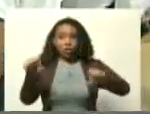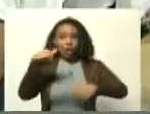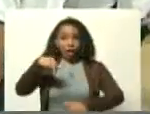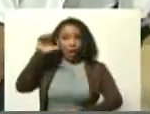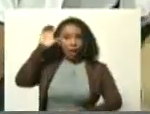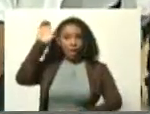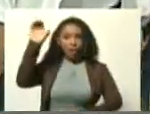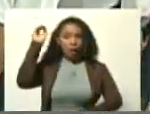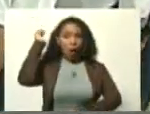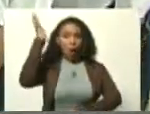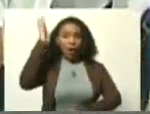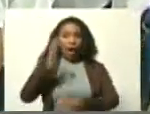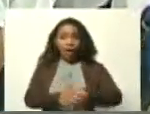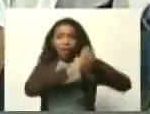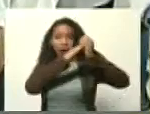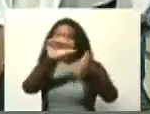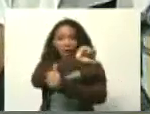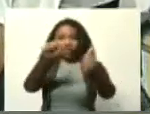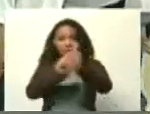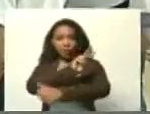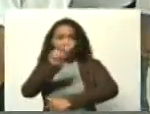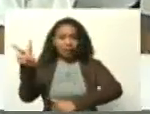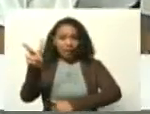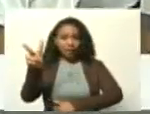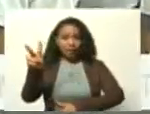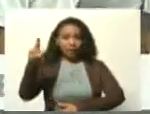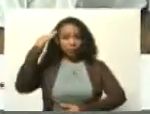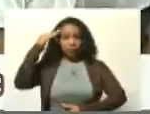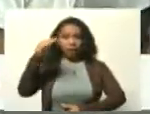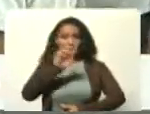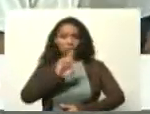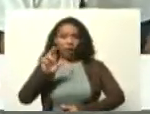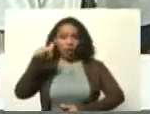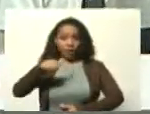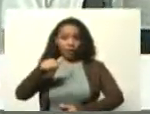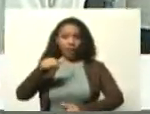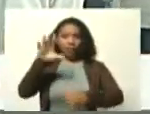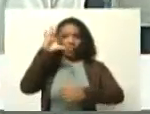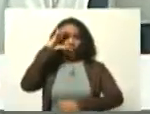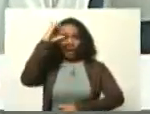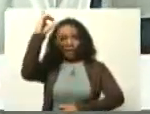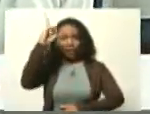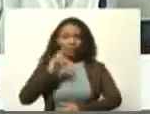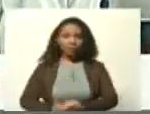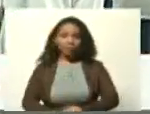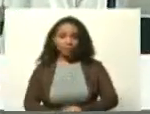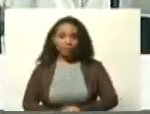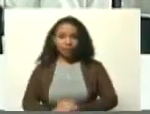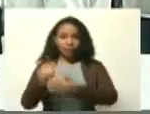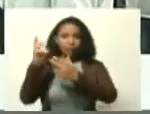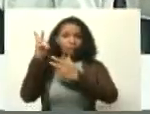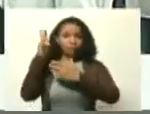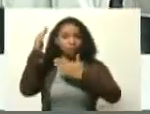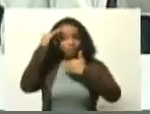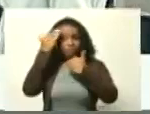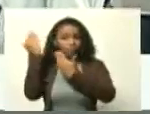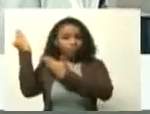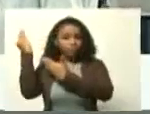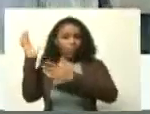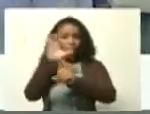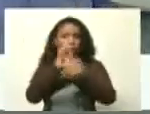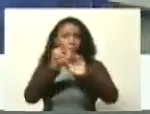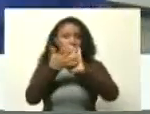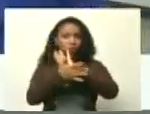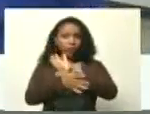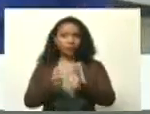país. Buenos jornada días, que lidera la vicepresidenta ejecutiva de la República, doctora Delcy Rodríguez. Escuchemos parte del acto cultural.